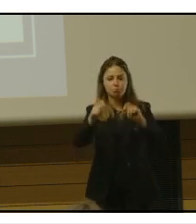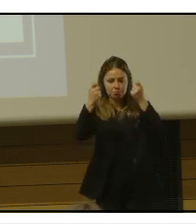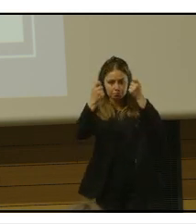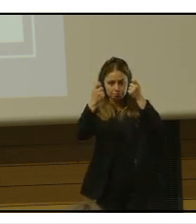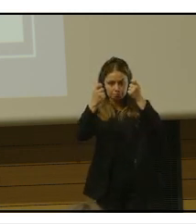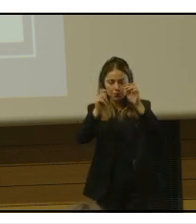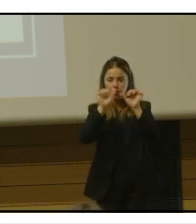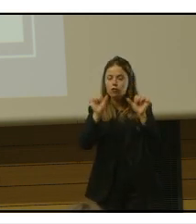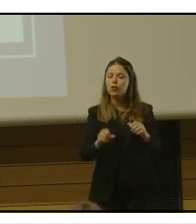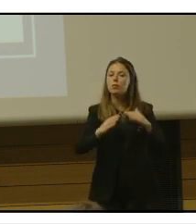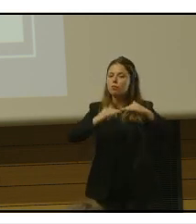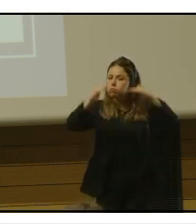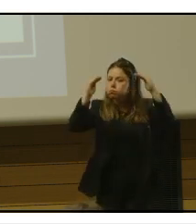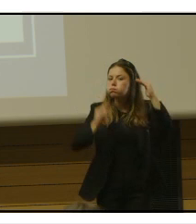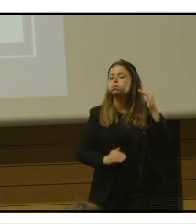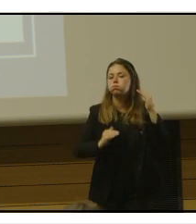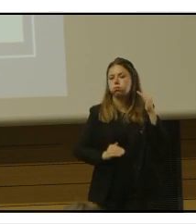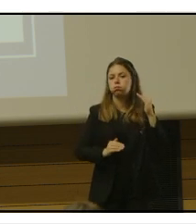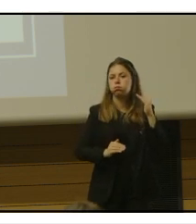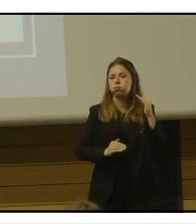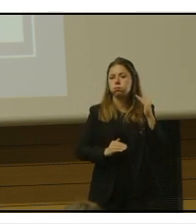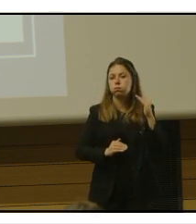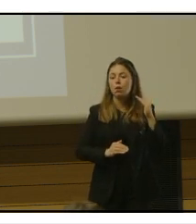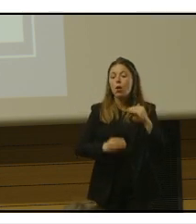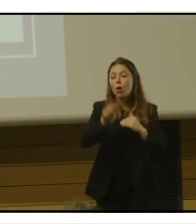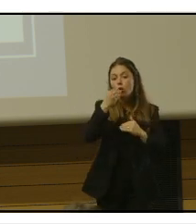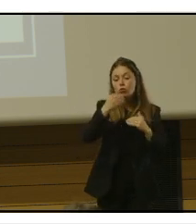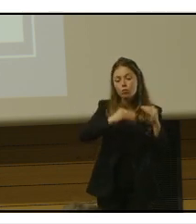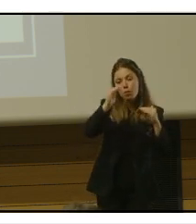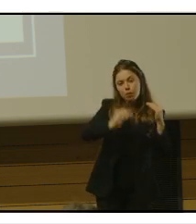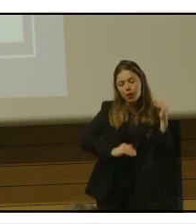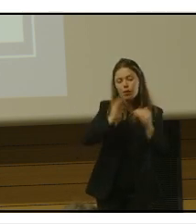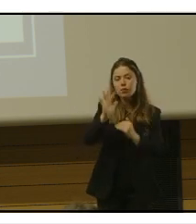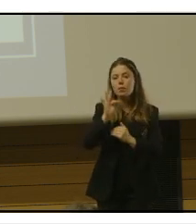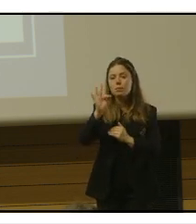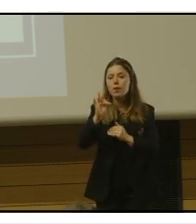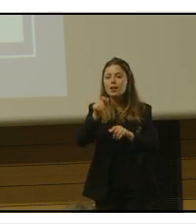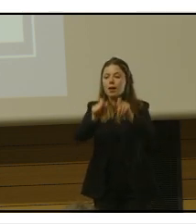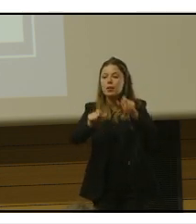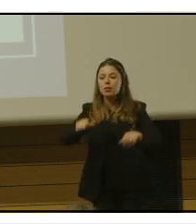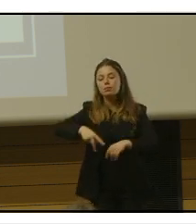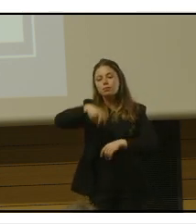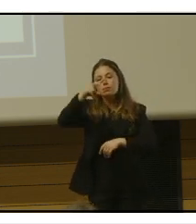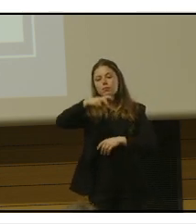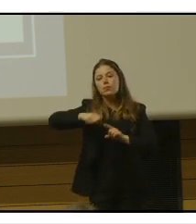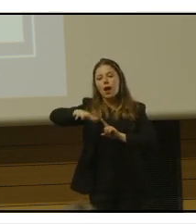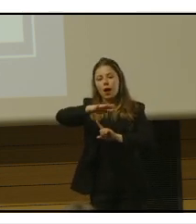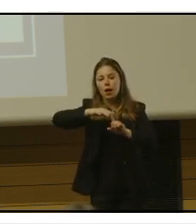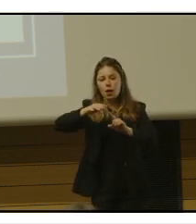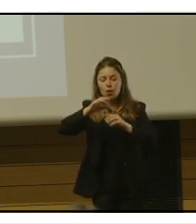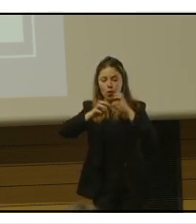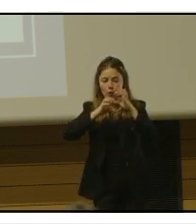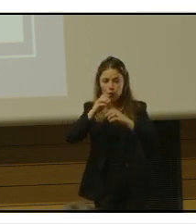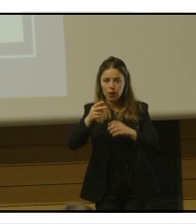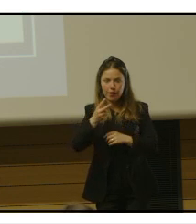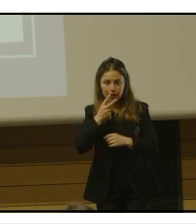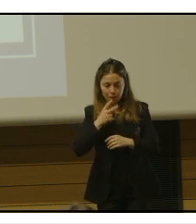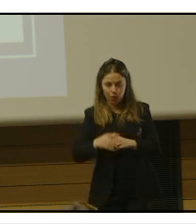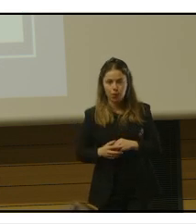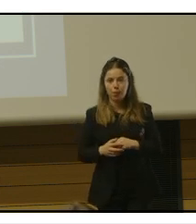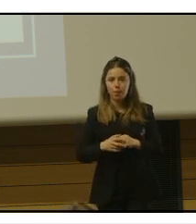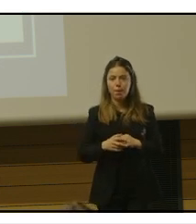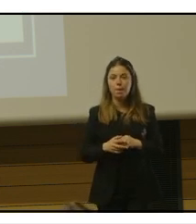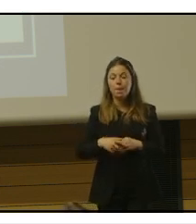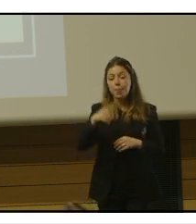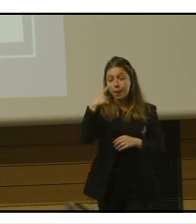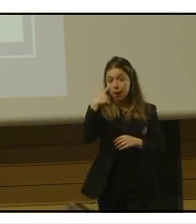forma importantísima tanto la prevalencia de consumo como la exposición a humo ambiental de tabaco. Él tiene los